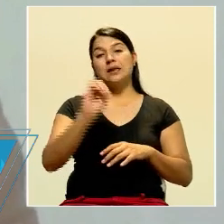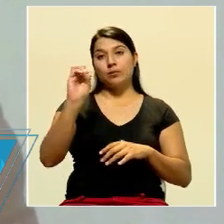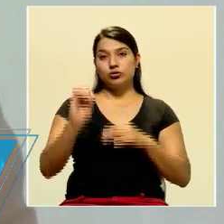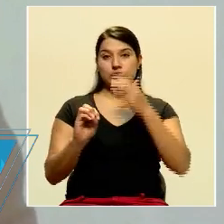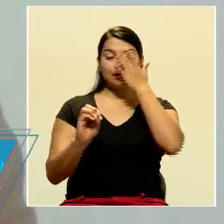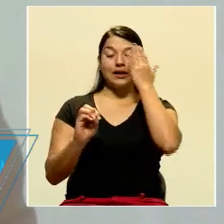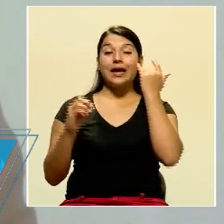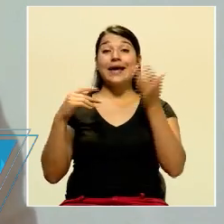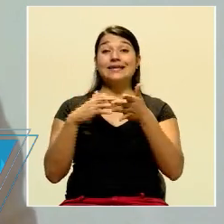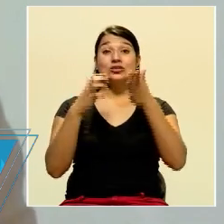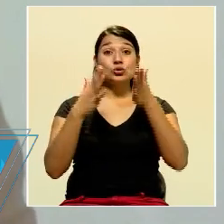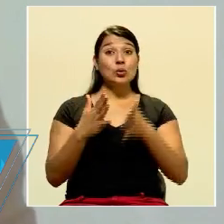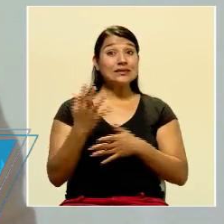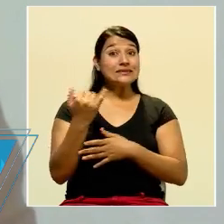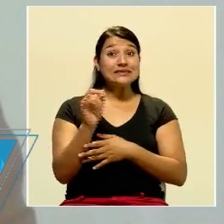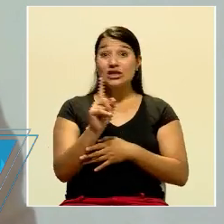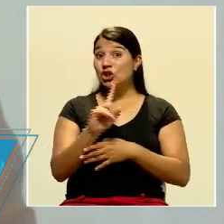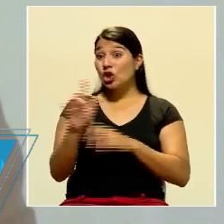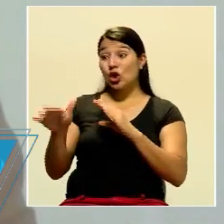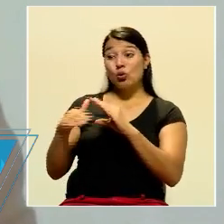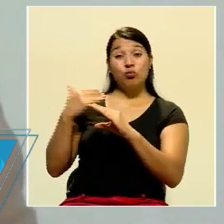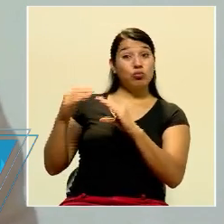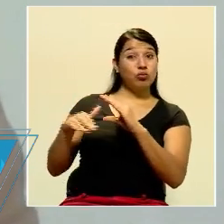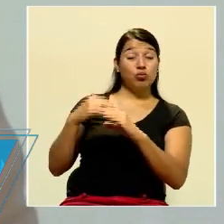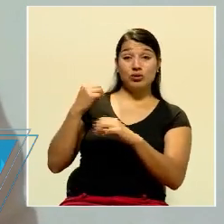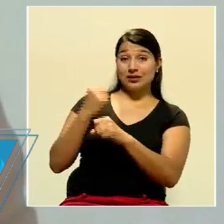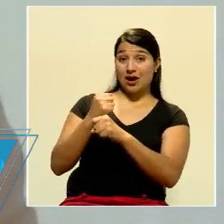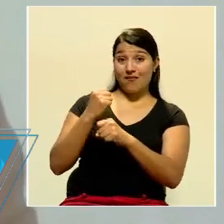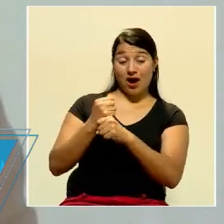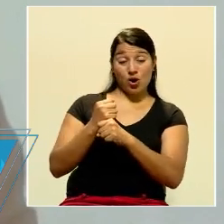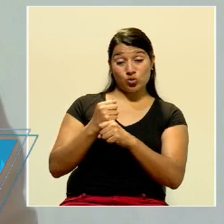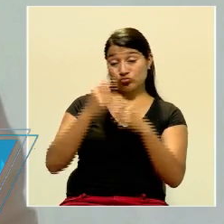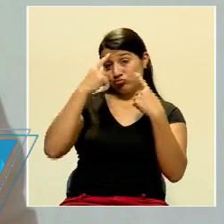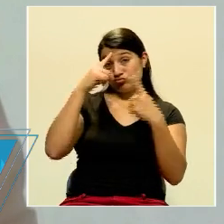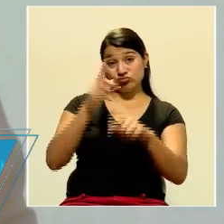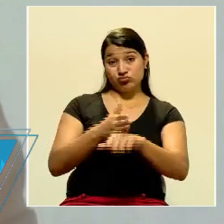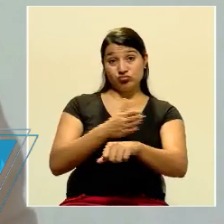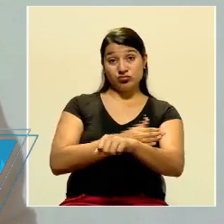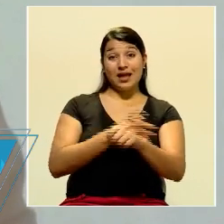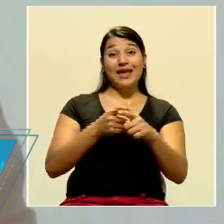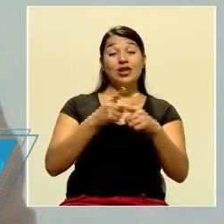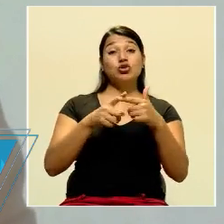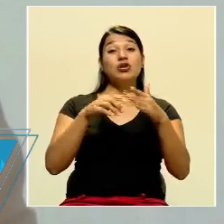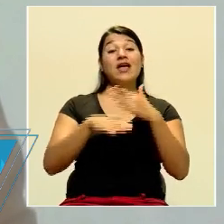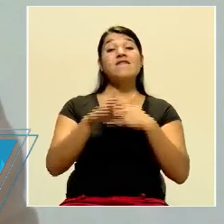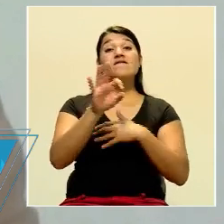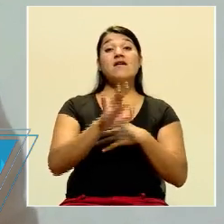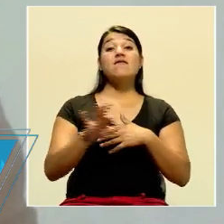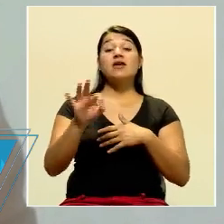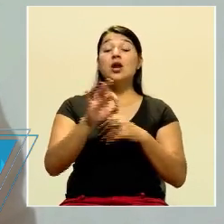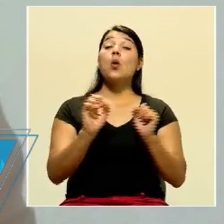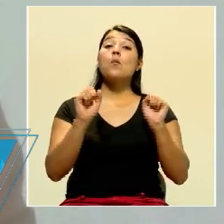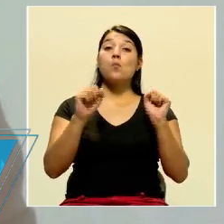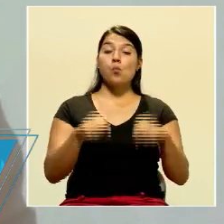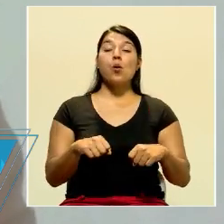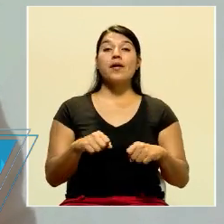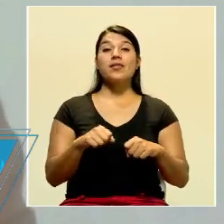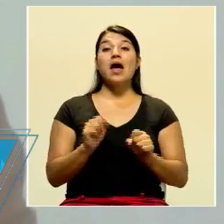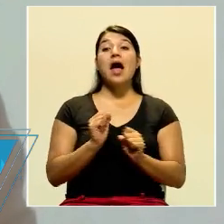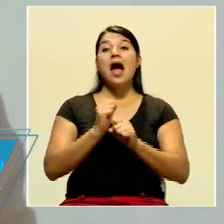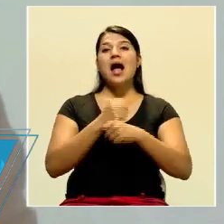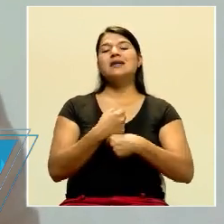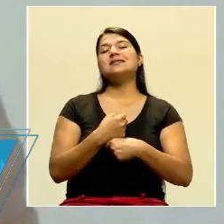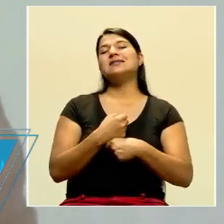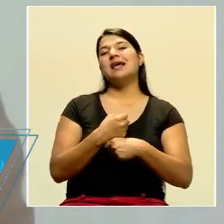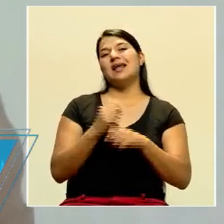60%. El estudiante que no logra ese nivel de avance va a tener la posibilidad en febrero de hacer lo que llamamos estrategia